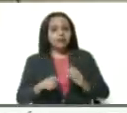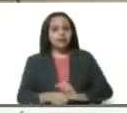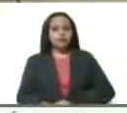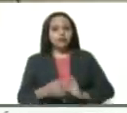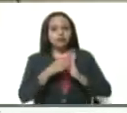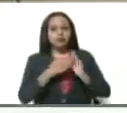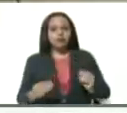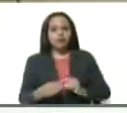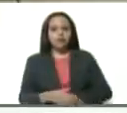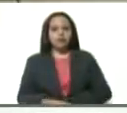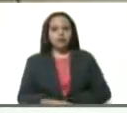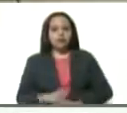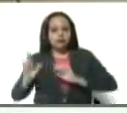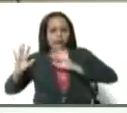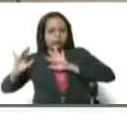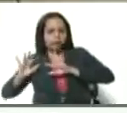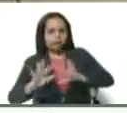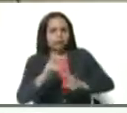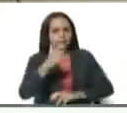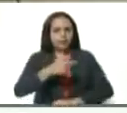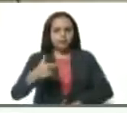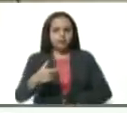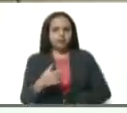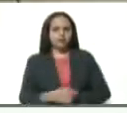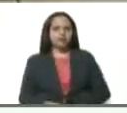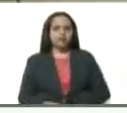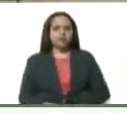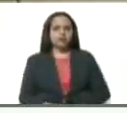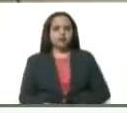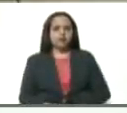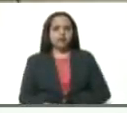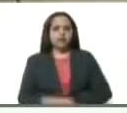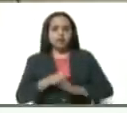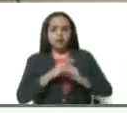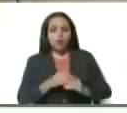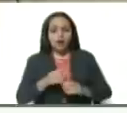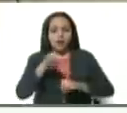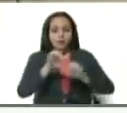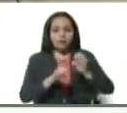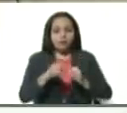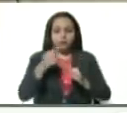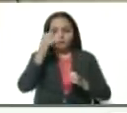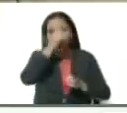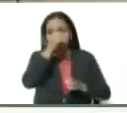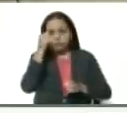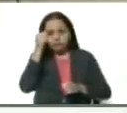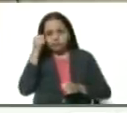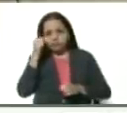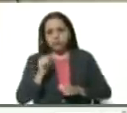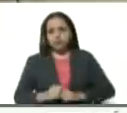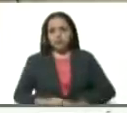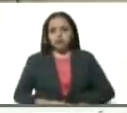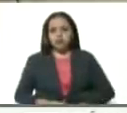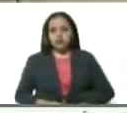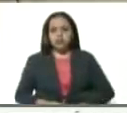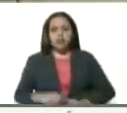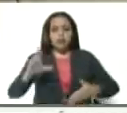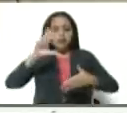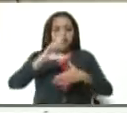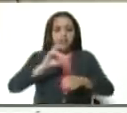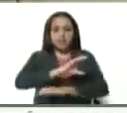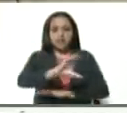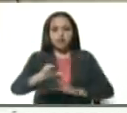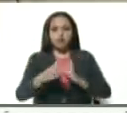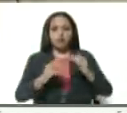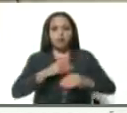aquel carácter masivo de las operaciones aquí en América Latina y en el Caribe y todo este